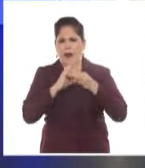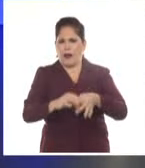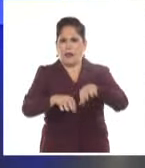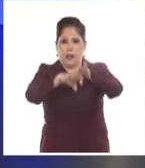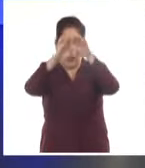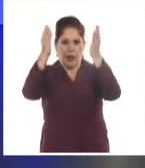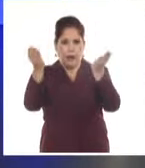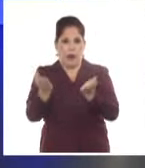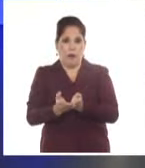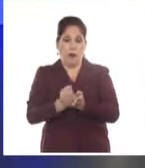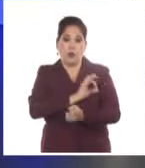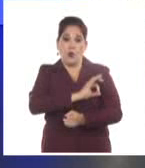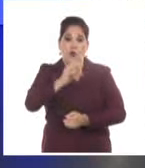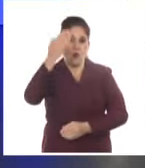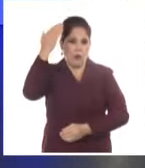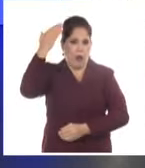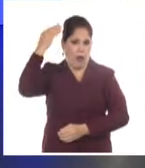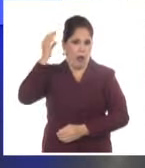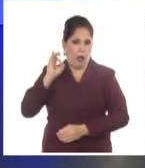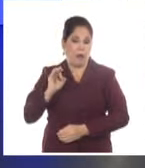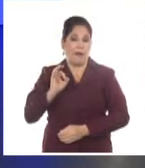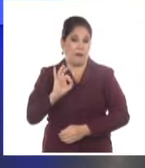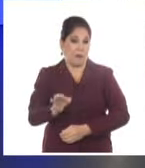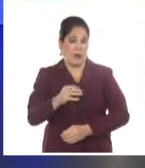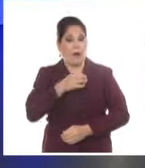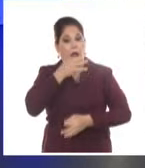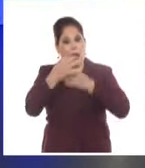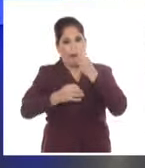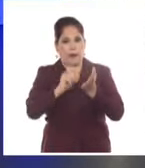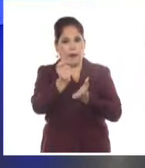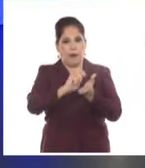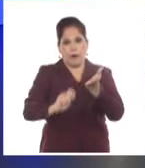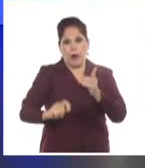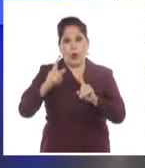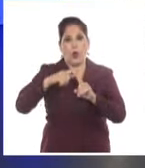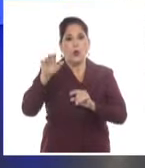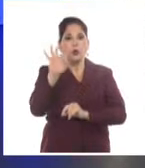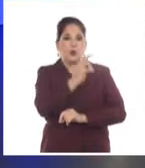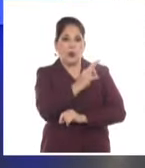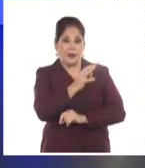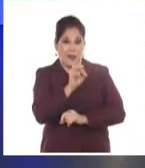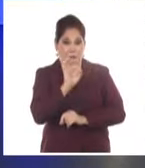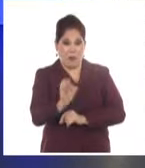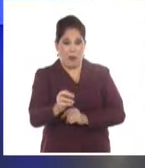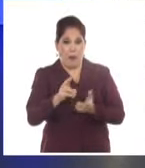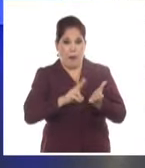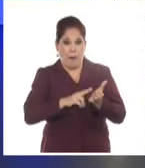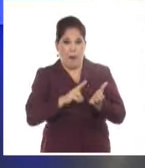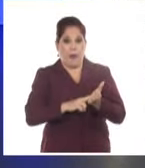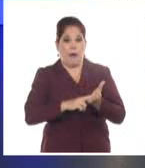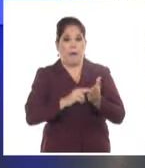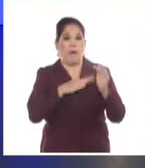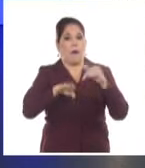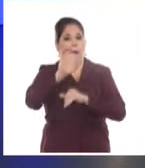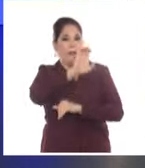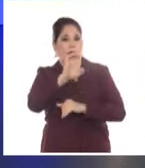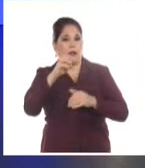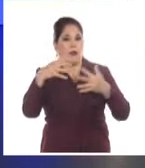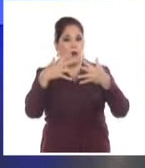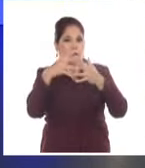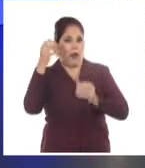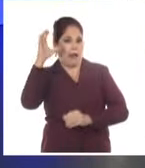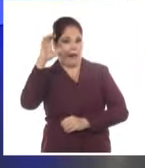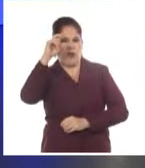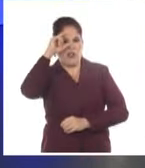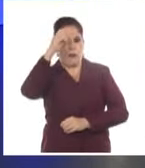sin precedentes en Oriente Medio. Así lo reflejó en su cuenta en la red digital X el miembro del Buró Político y ministro de Relaciones Exteriores,